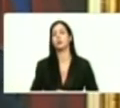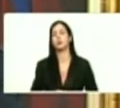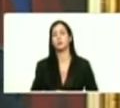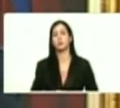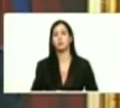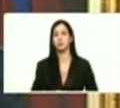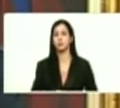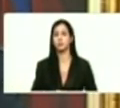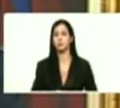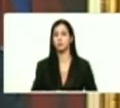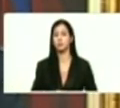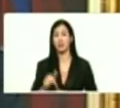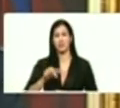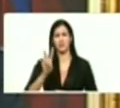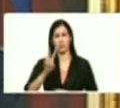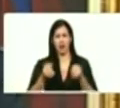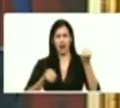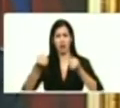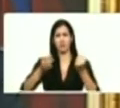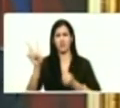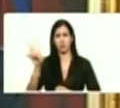parque automotor venezolano